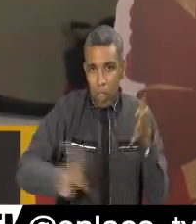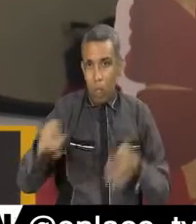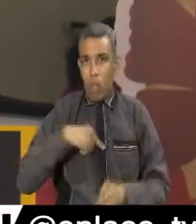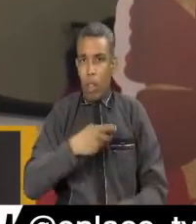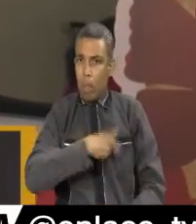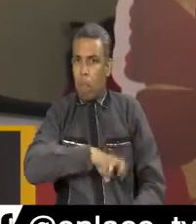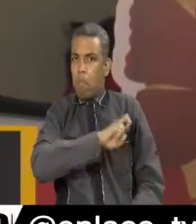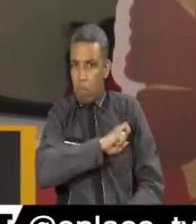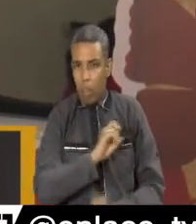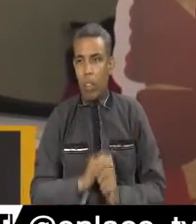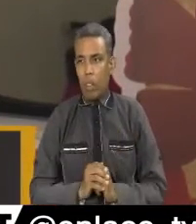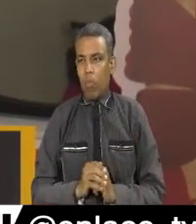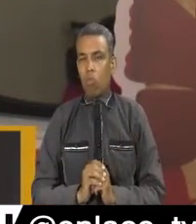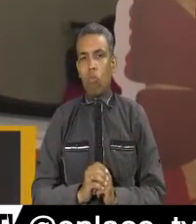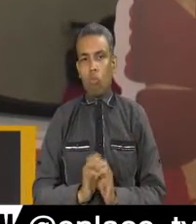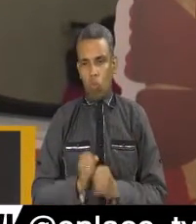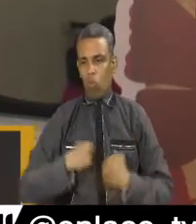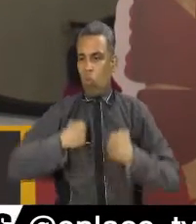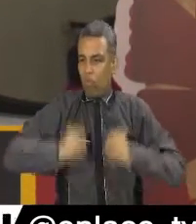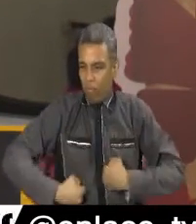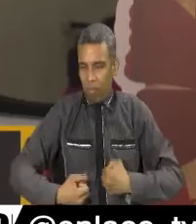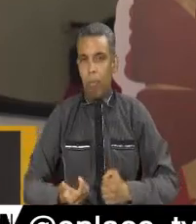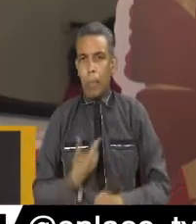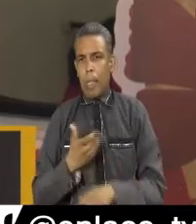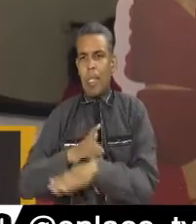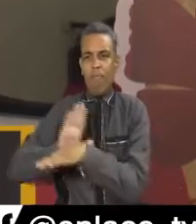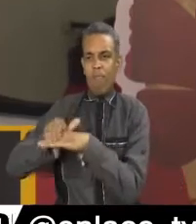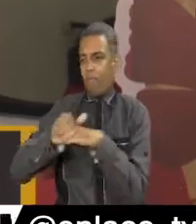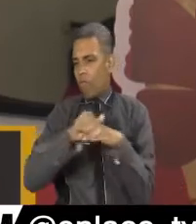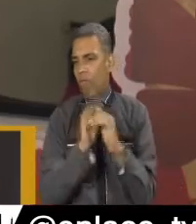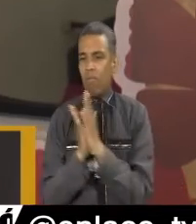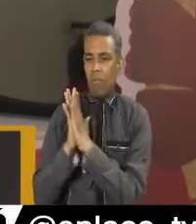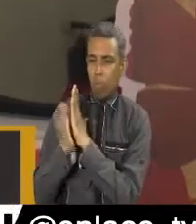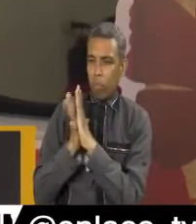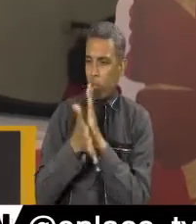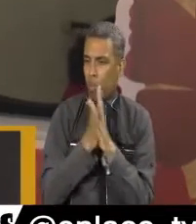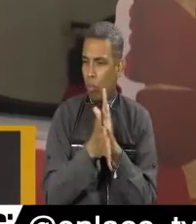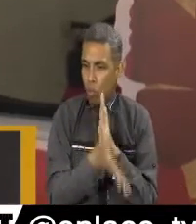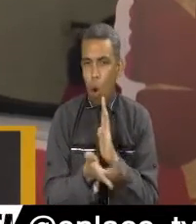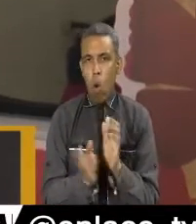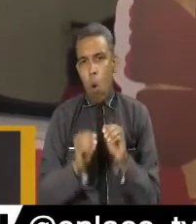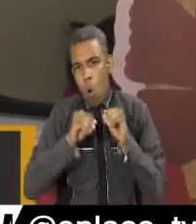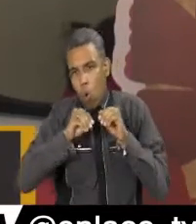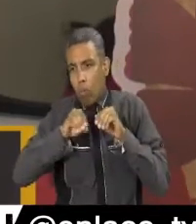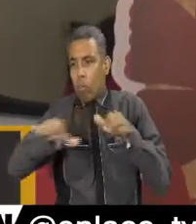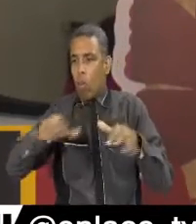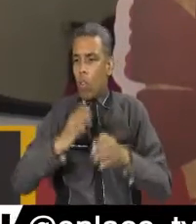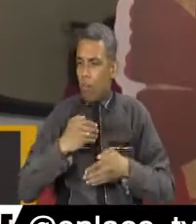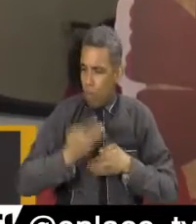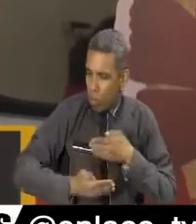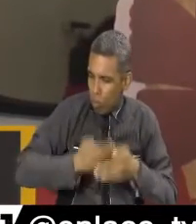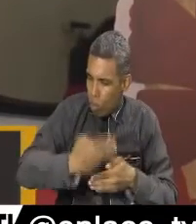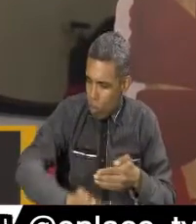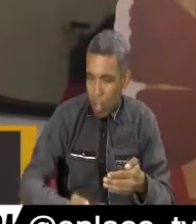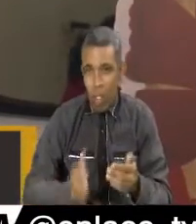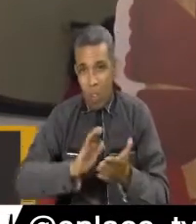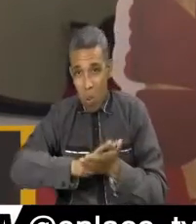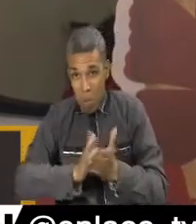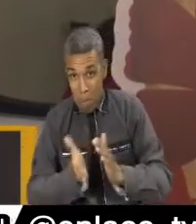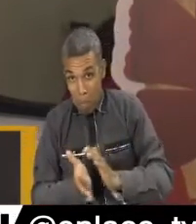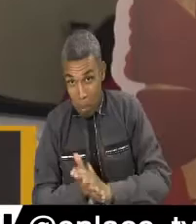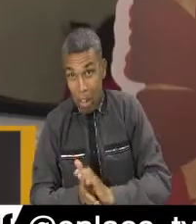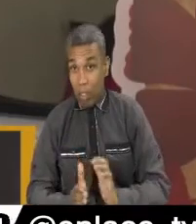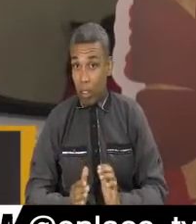Barcelona. Estamos transmitiendo todo lo que es el proceso de paz allí.